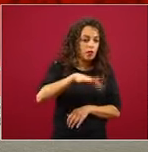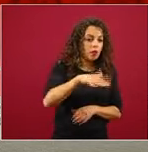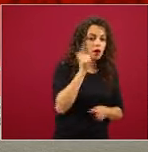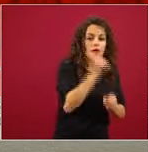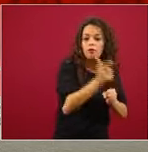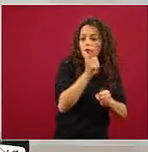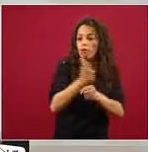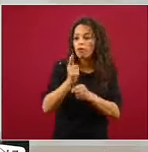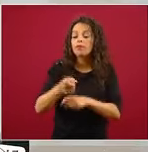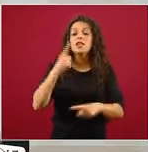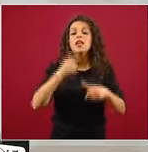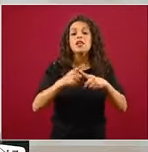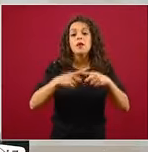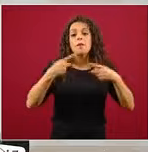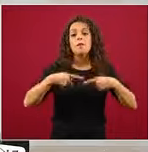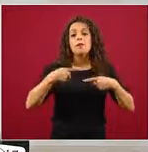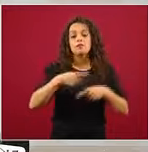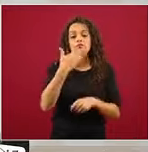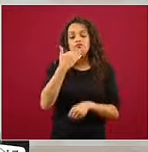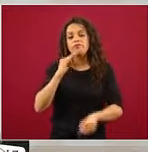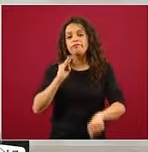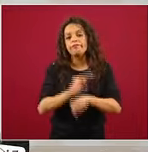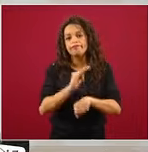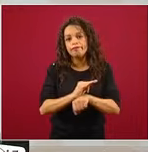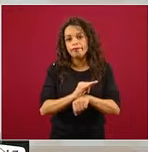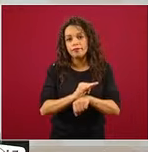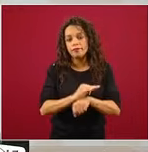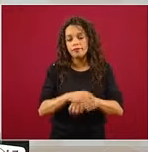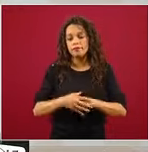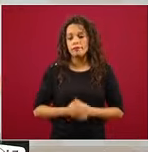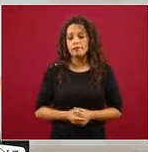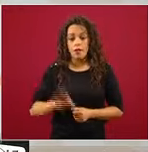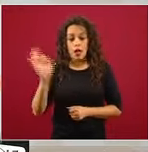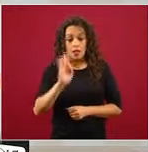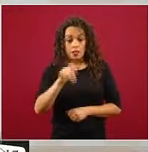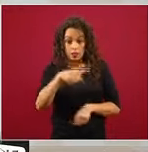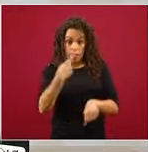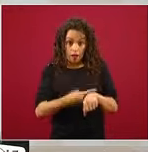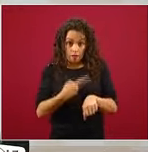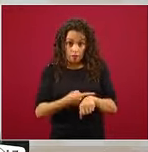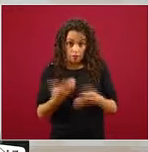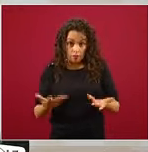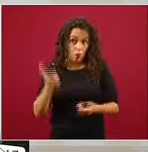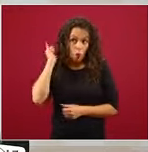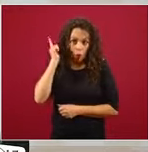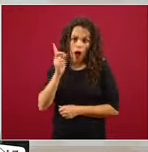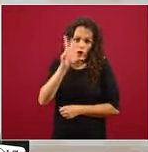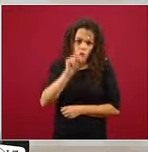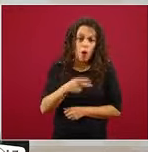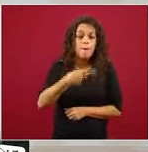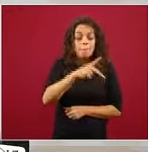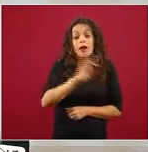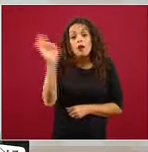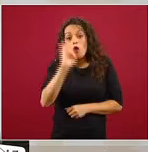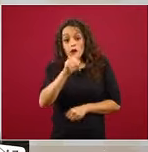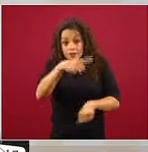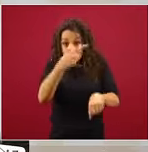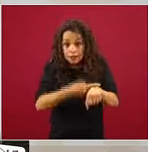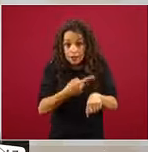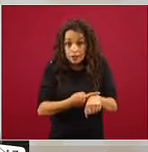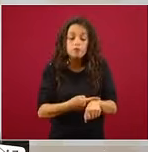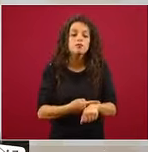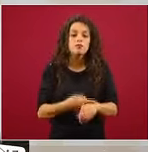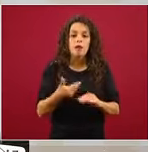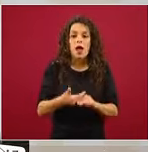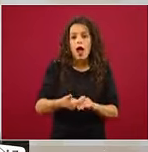tercero, alertar cuando enfermen, si es que enferman, ojalá no enfermaran, pero si enferman, entonces hay que alertar